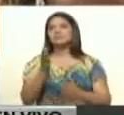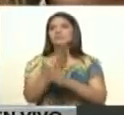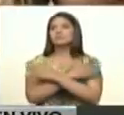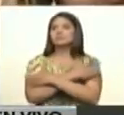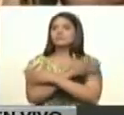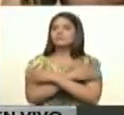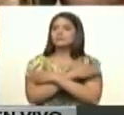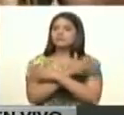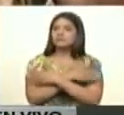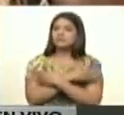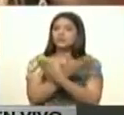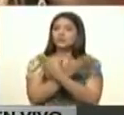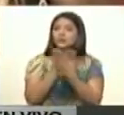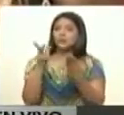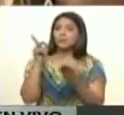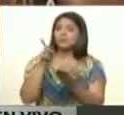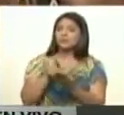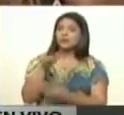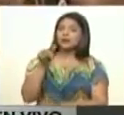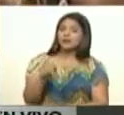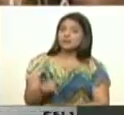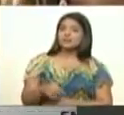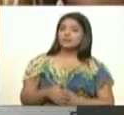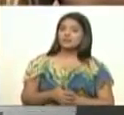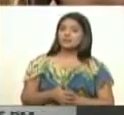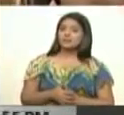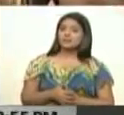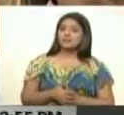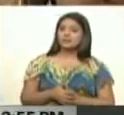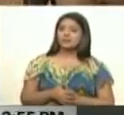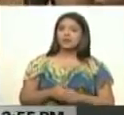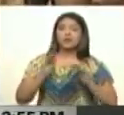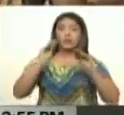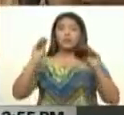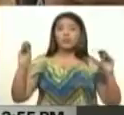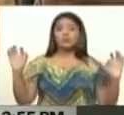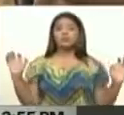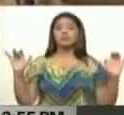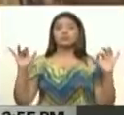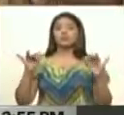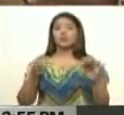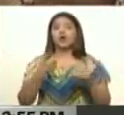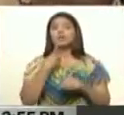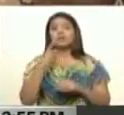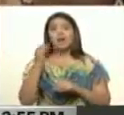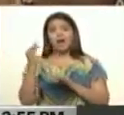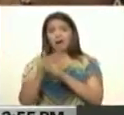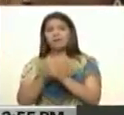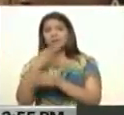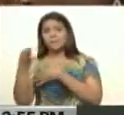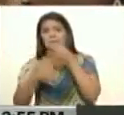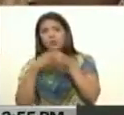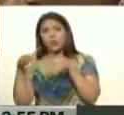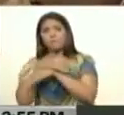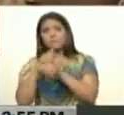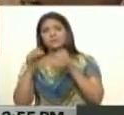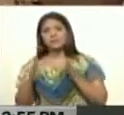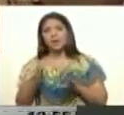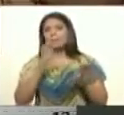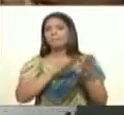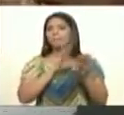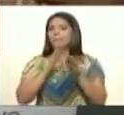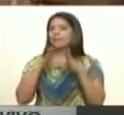Felicitaciones por estar aquí en este lugar en el que nos hemos convocado. Como dijo el ministro, es una convocatoria de